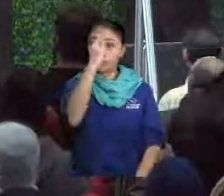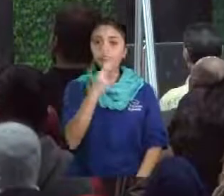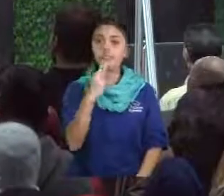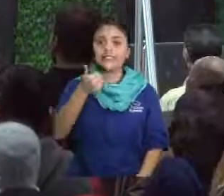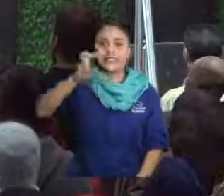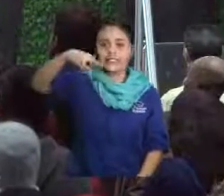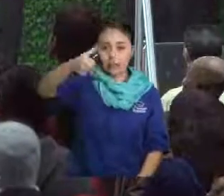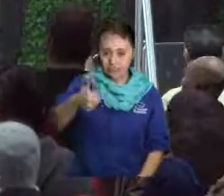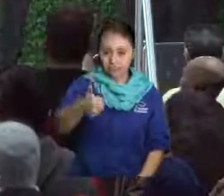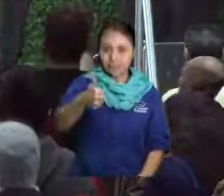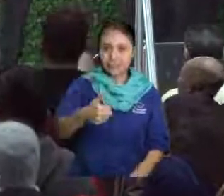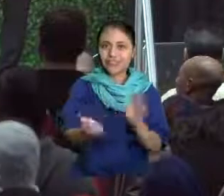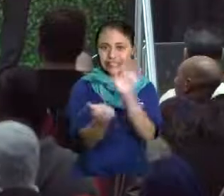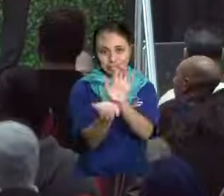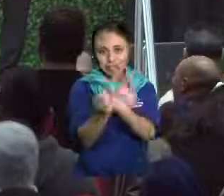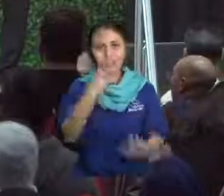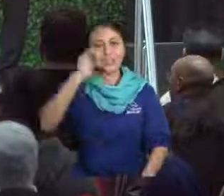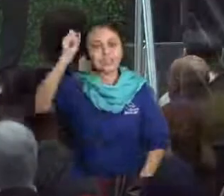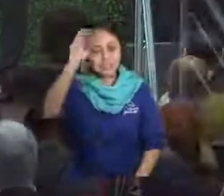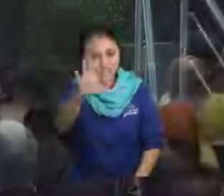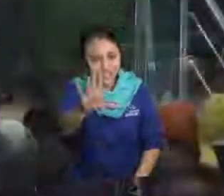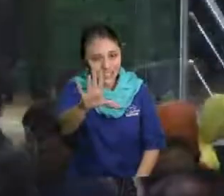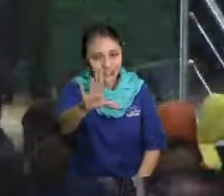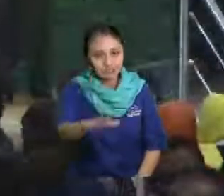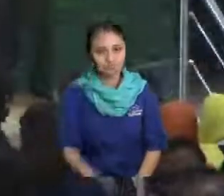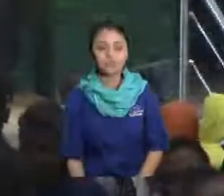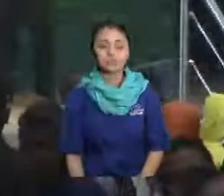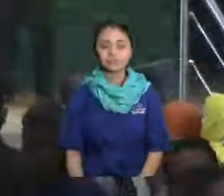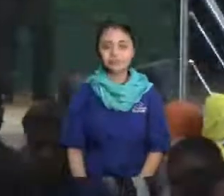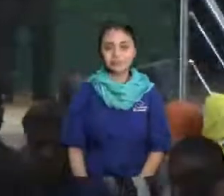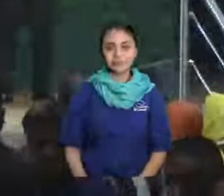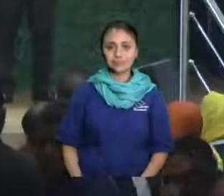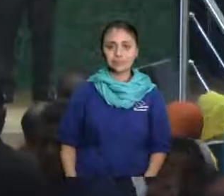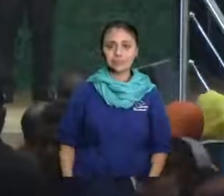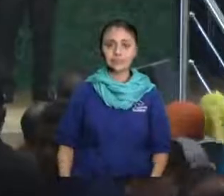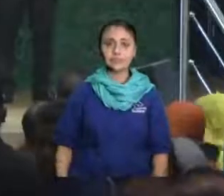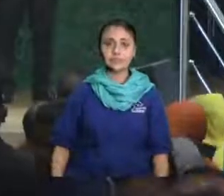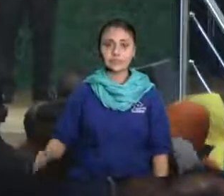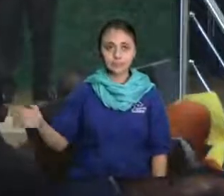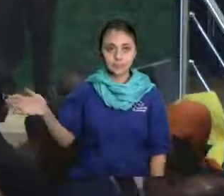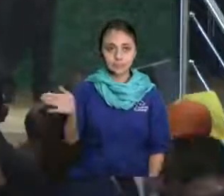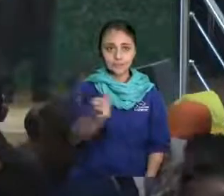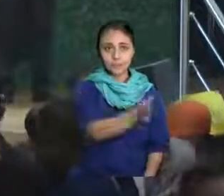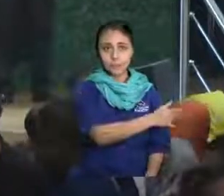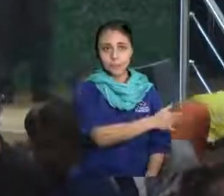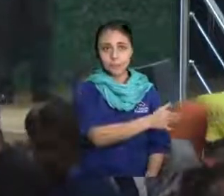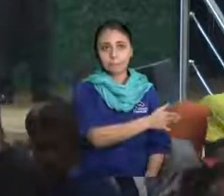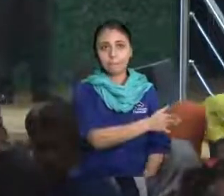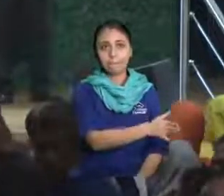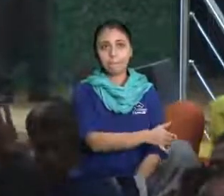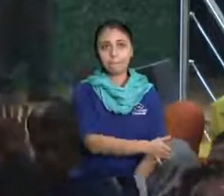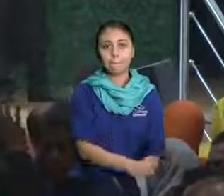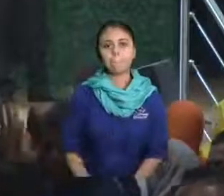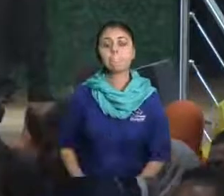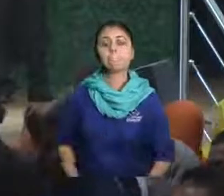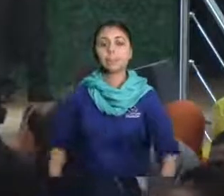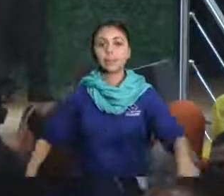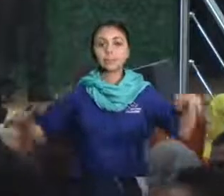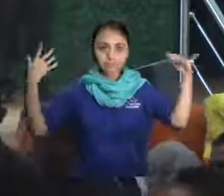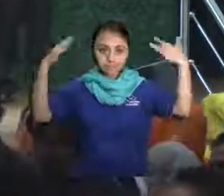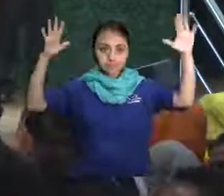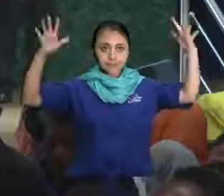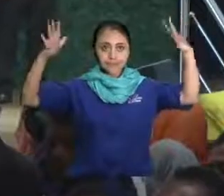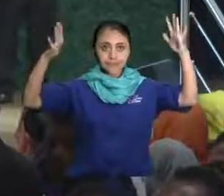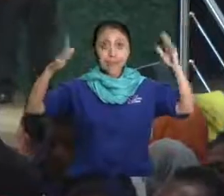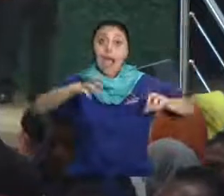a bendecir a los que ya están acá. Entonces, si me ayudan los hermanos extendiendo sus manos, aquí a mi izquierda vienen